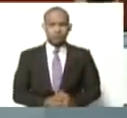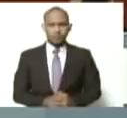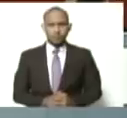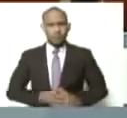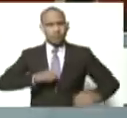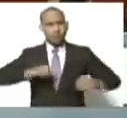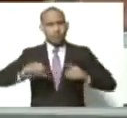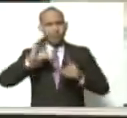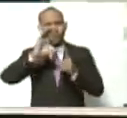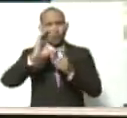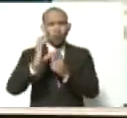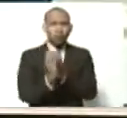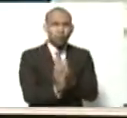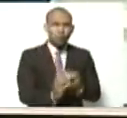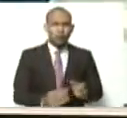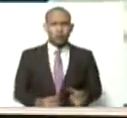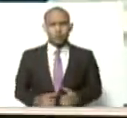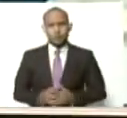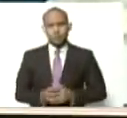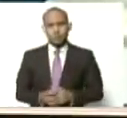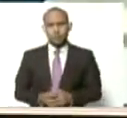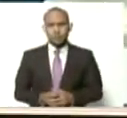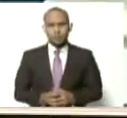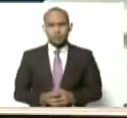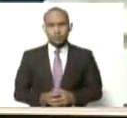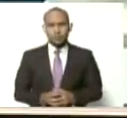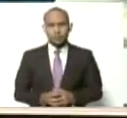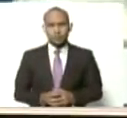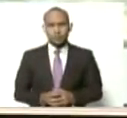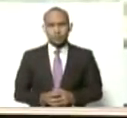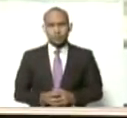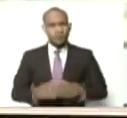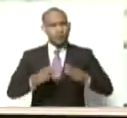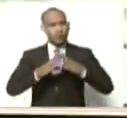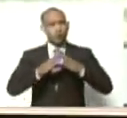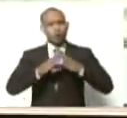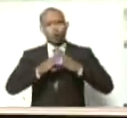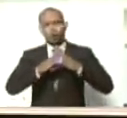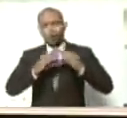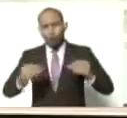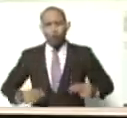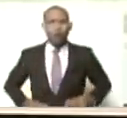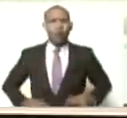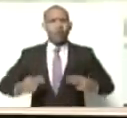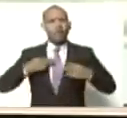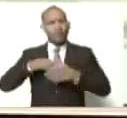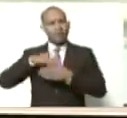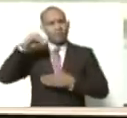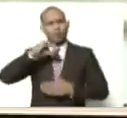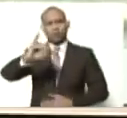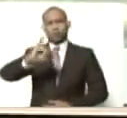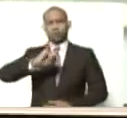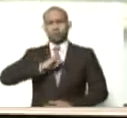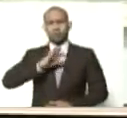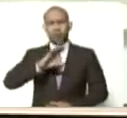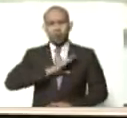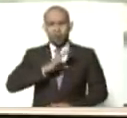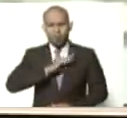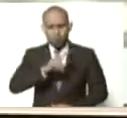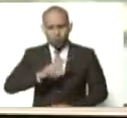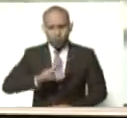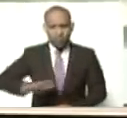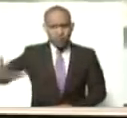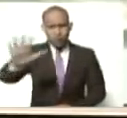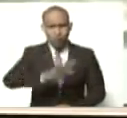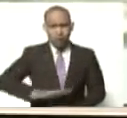movimiento de la cultura, tiene toda la vida espiritual y la identidad de un país.